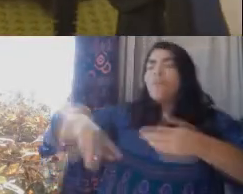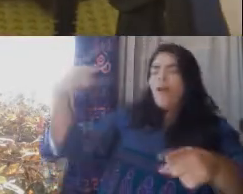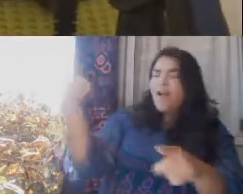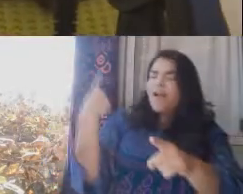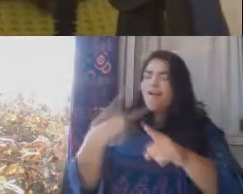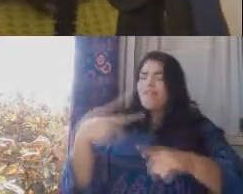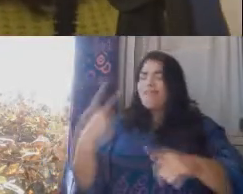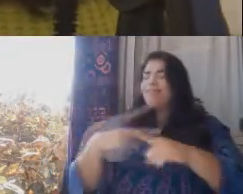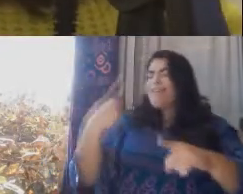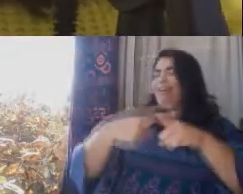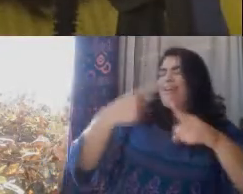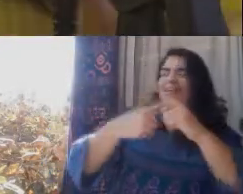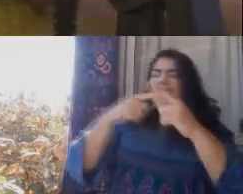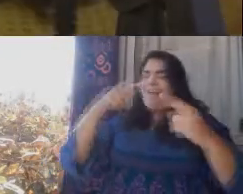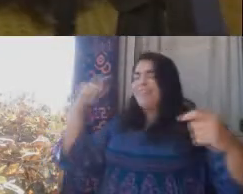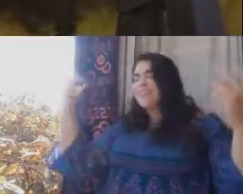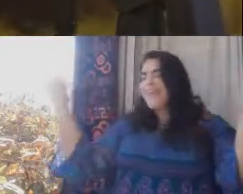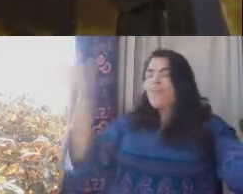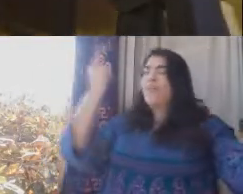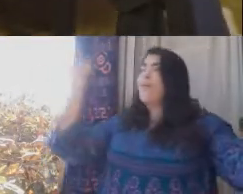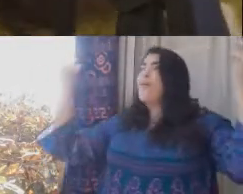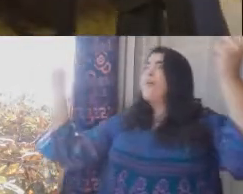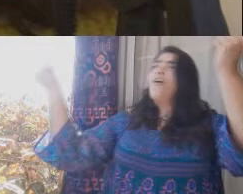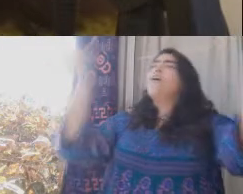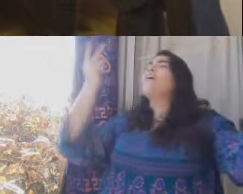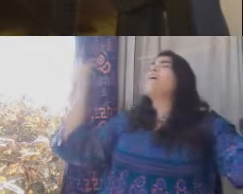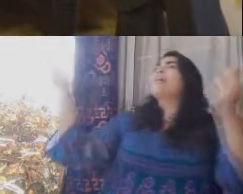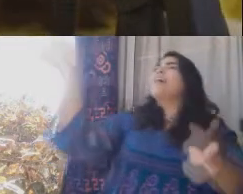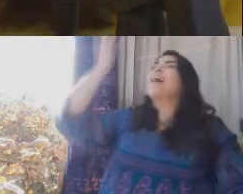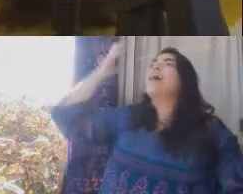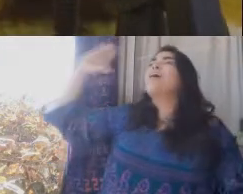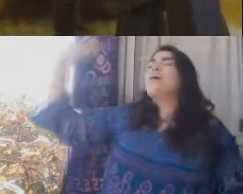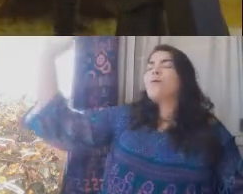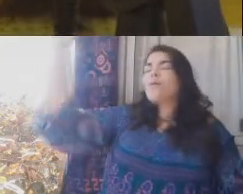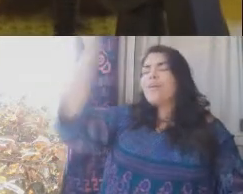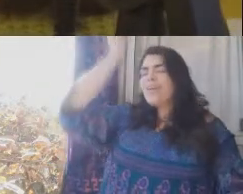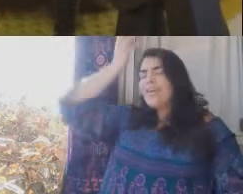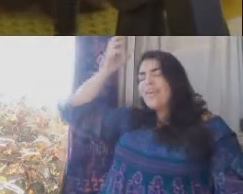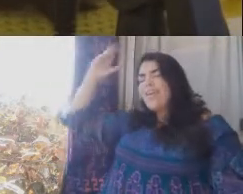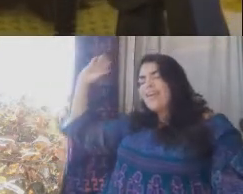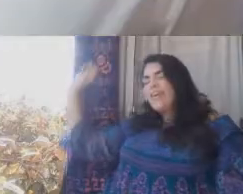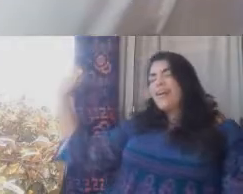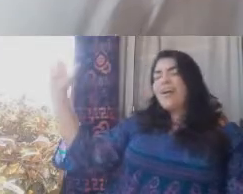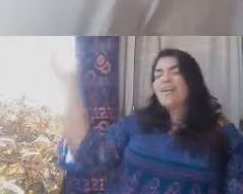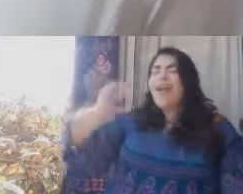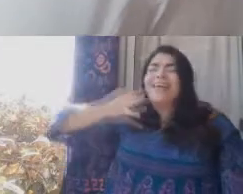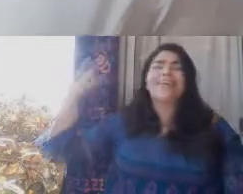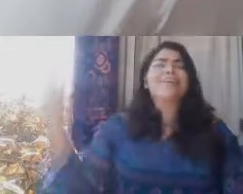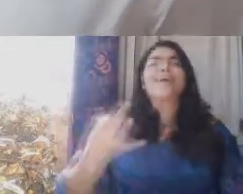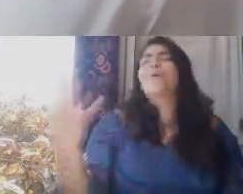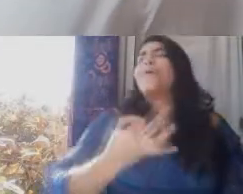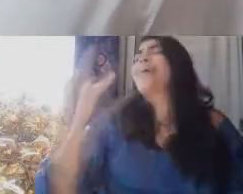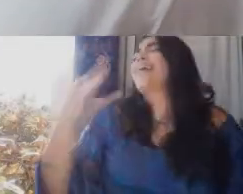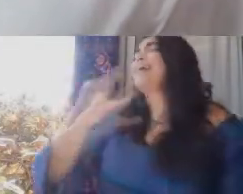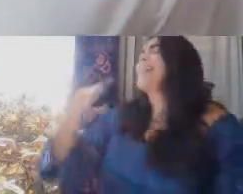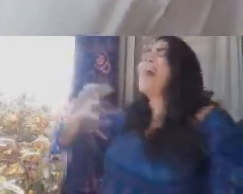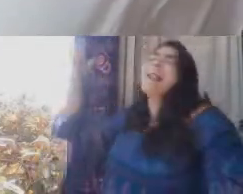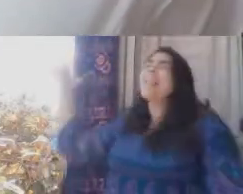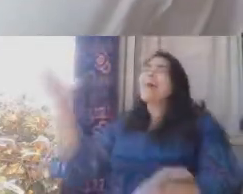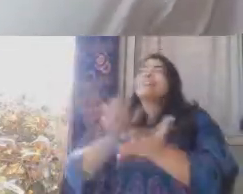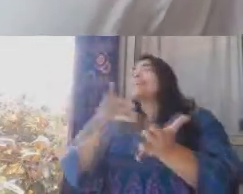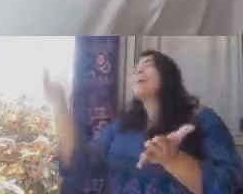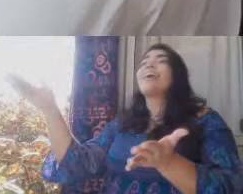vivo que derrama cada brote en una cueca. Ay, qué buena que es